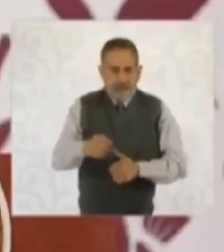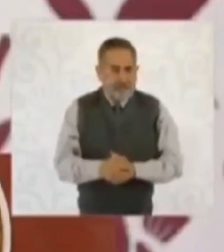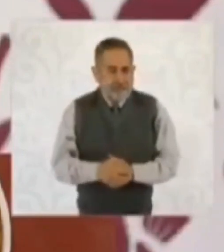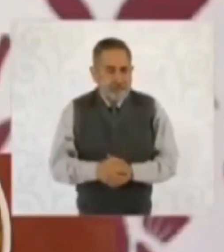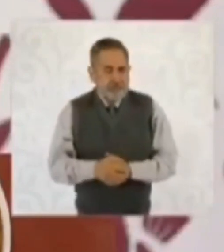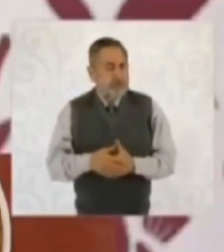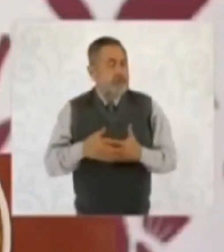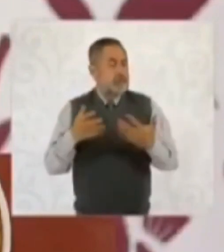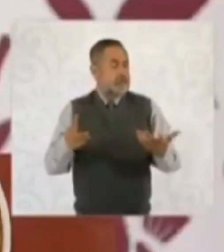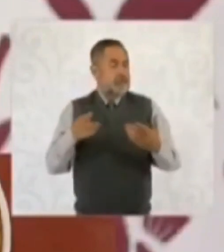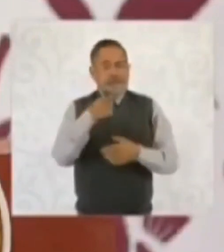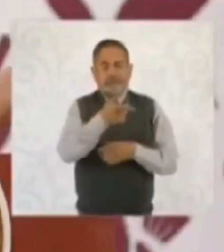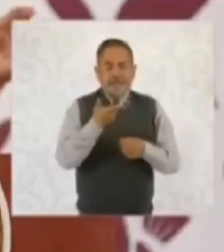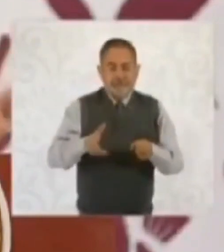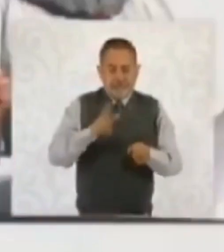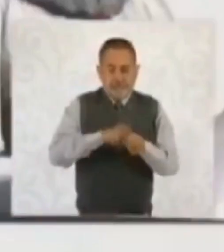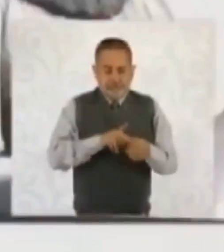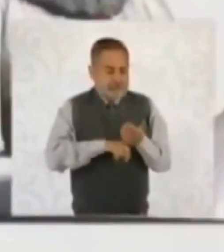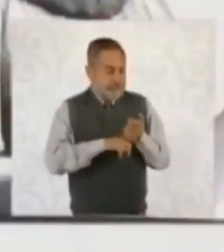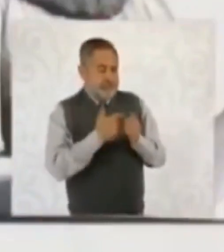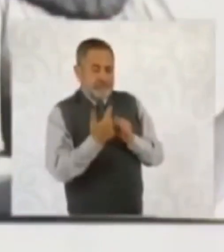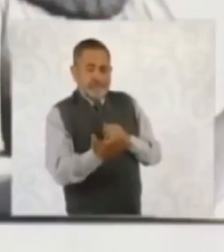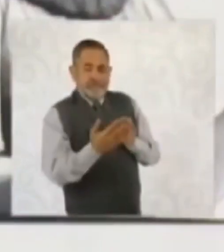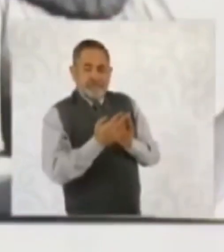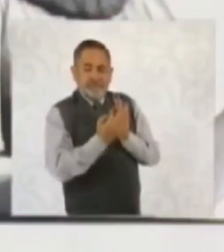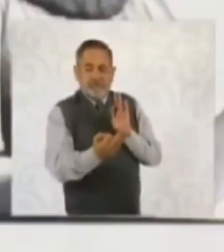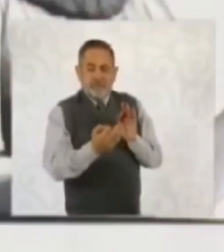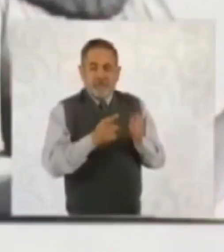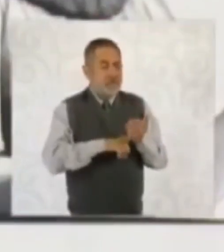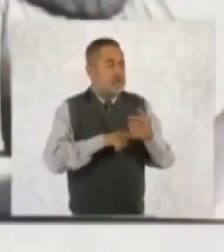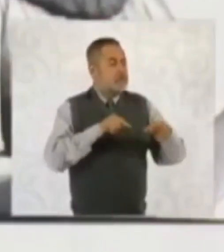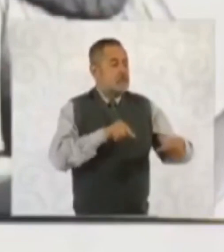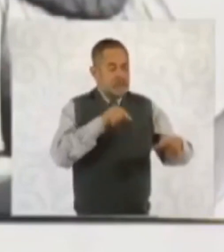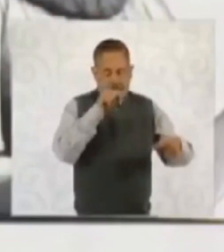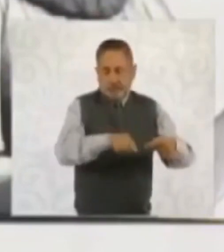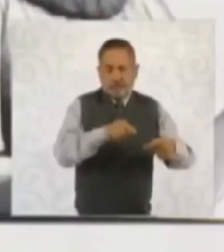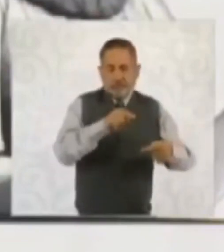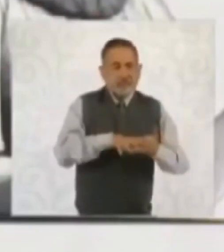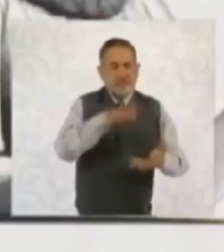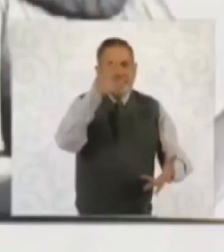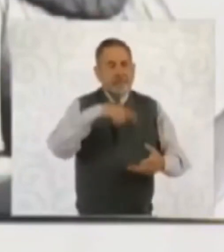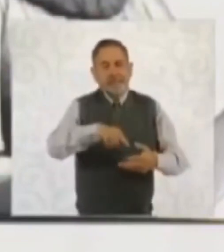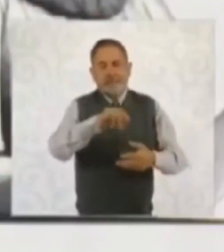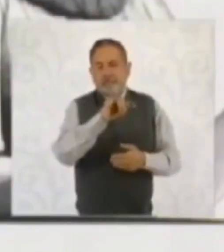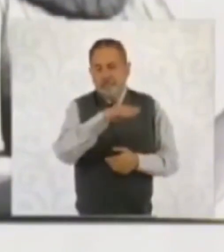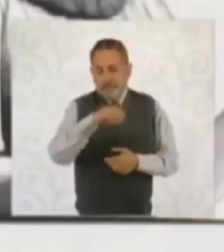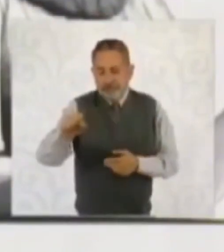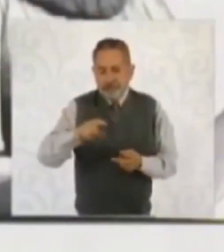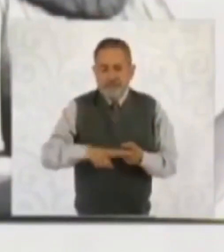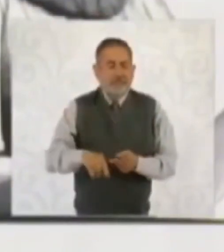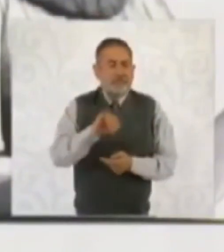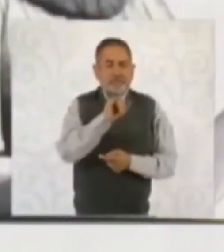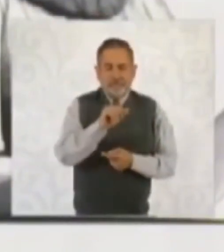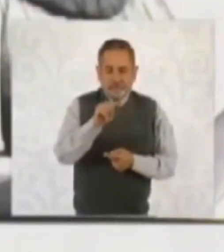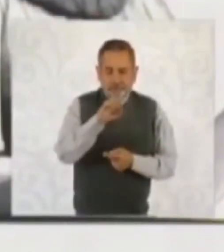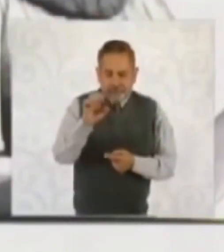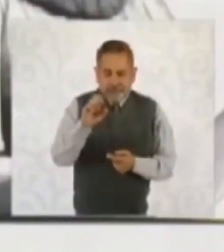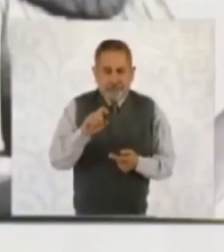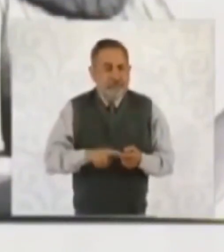estarán afuera de los centros de salud de las 3 instituciones, la mayoría, IMSS Bienestar,